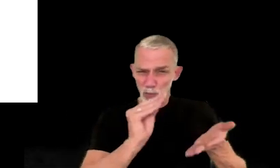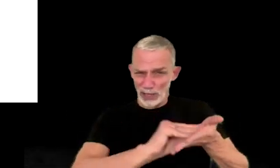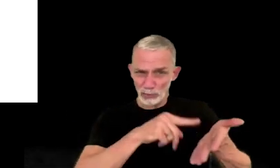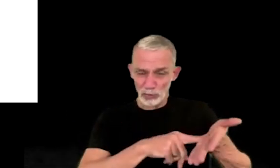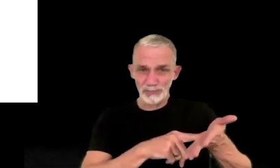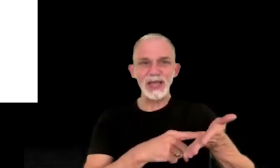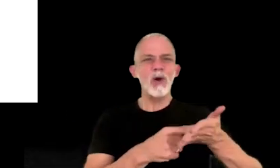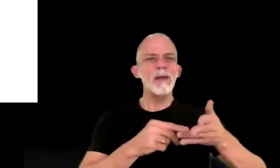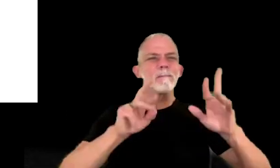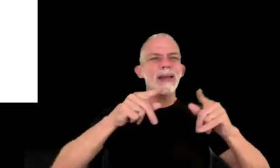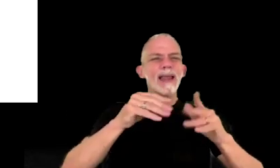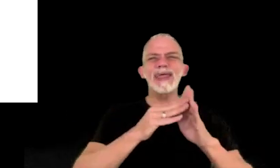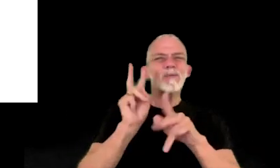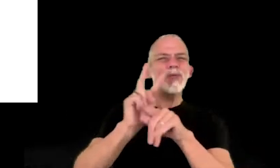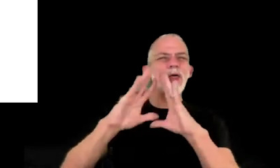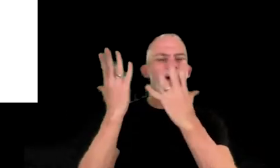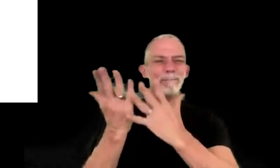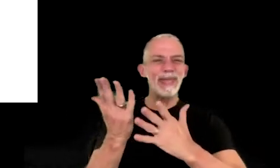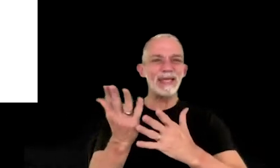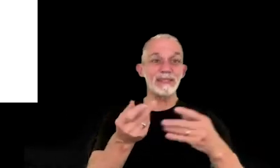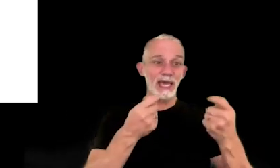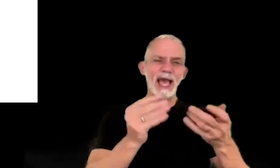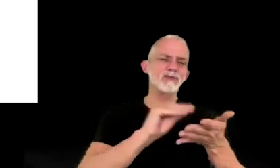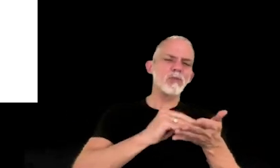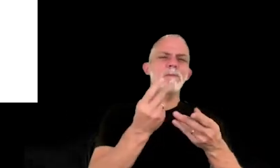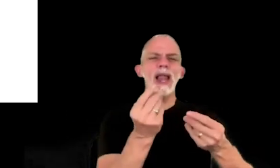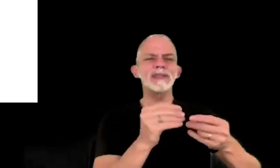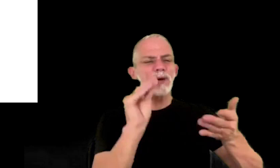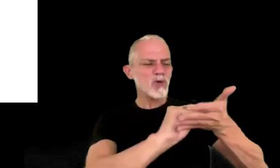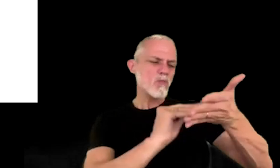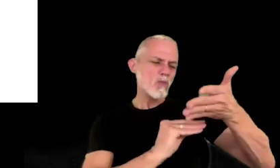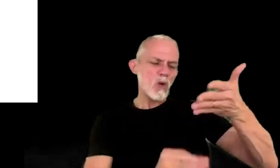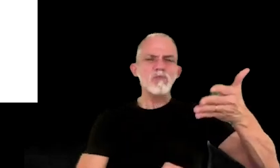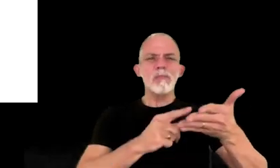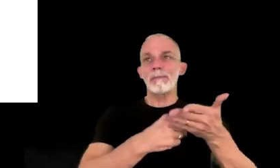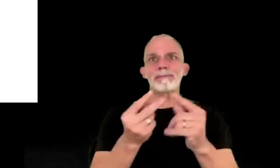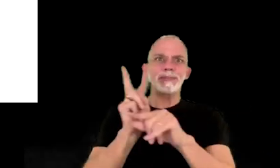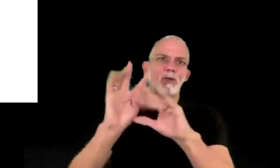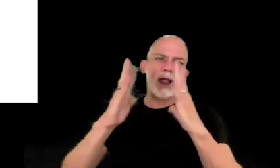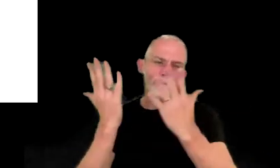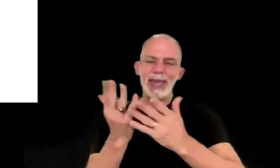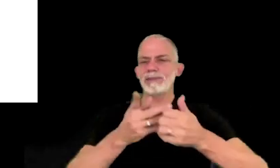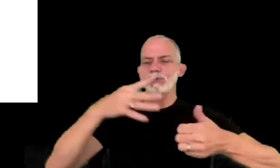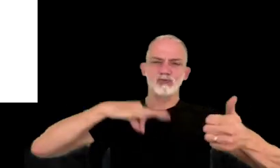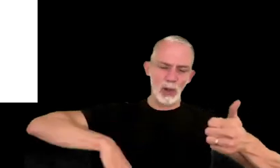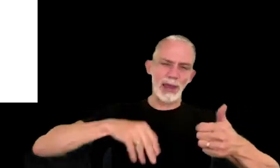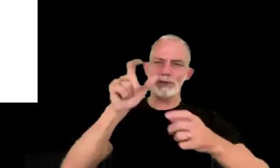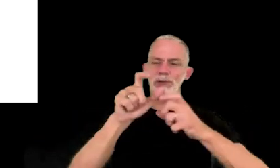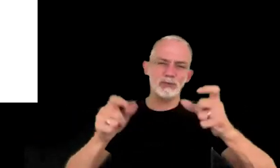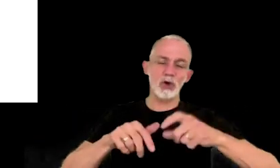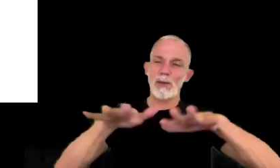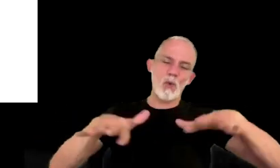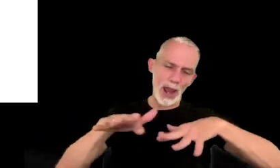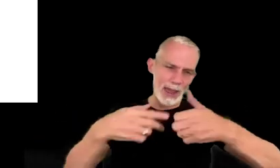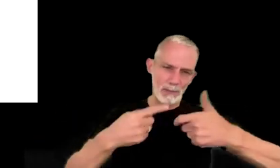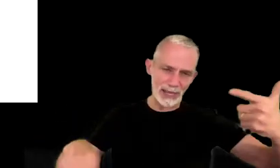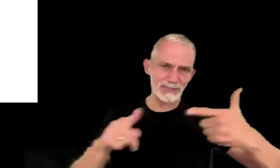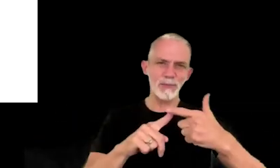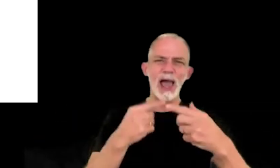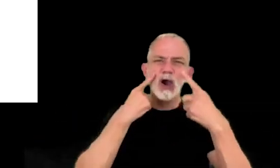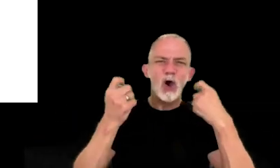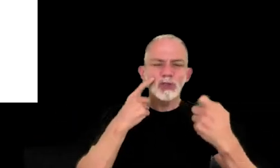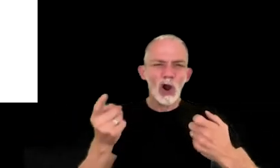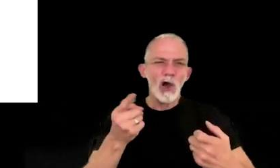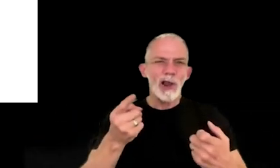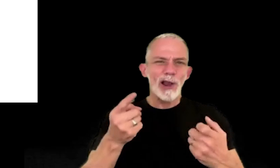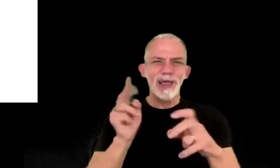la política ambiental. ¿Está bien? ¿Qué fondos va a haber para, digamos, sueldos, para muebles, para fiscalización, por ejemplo,